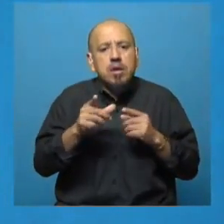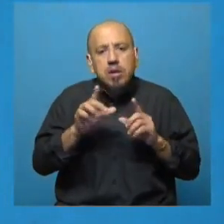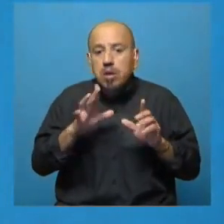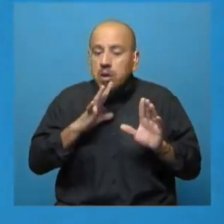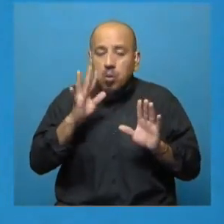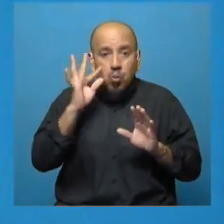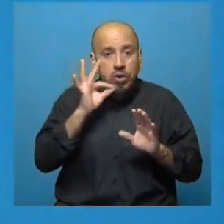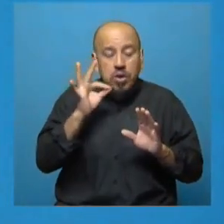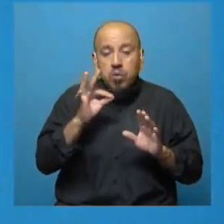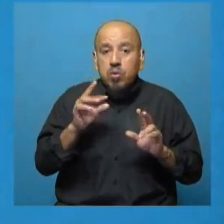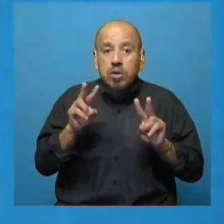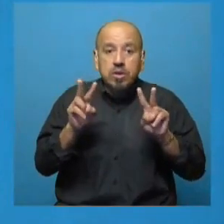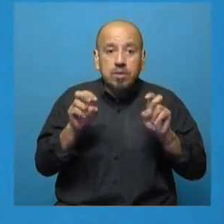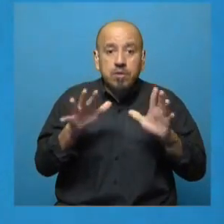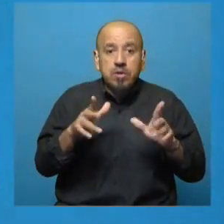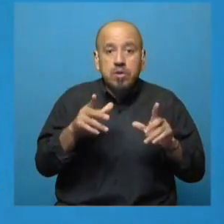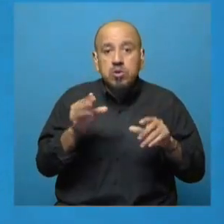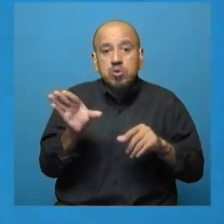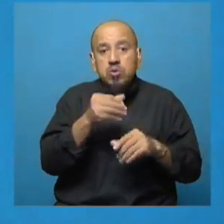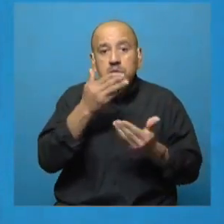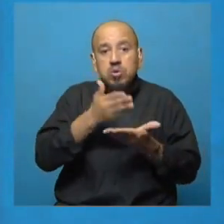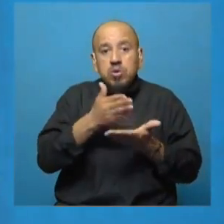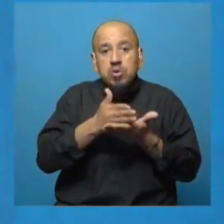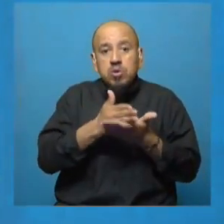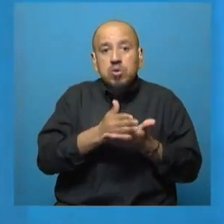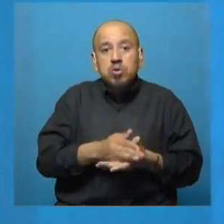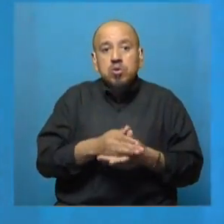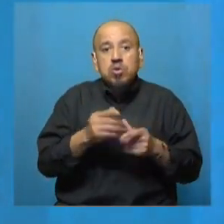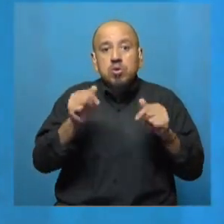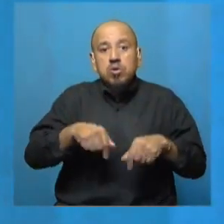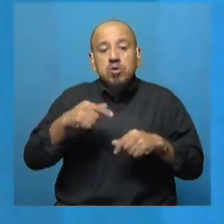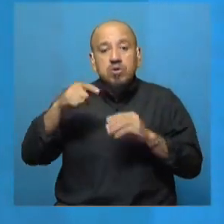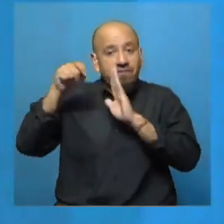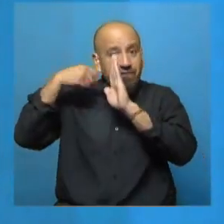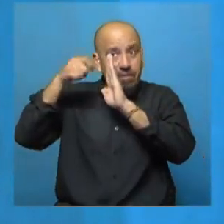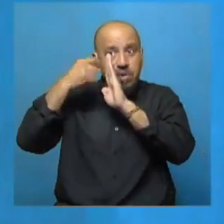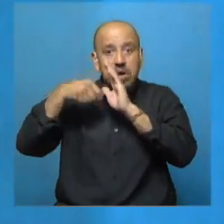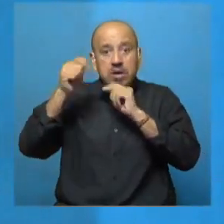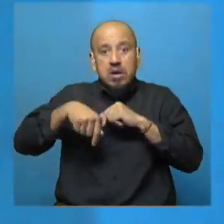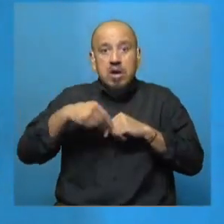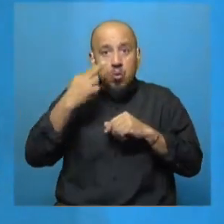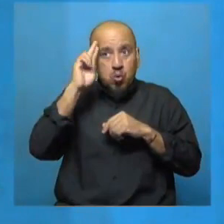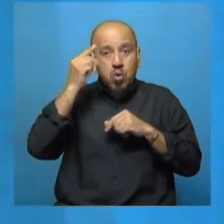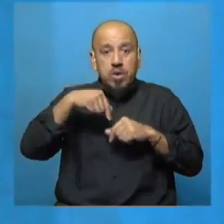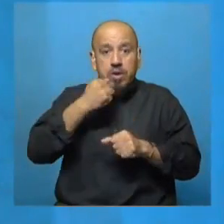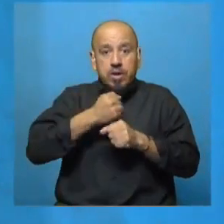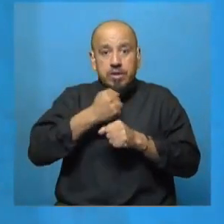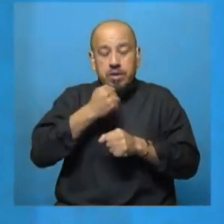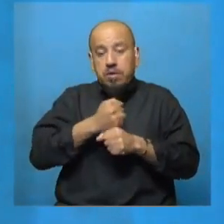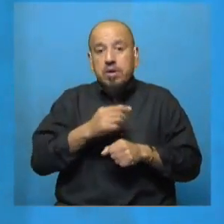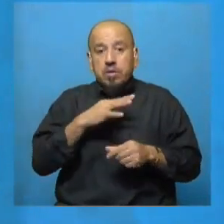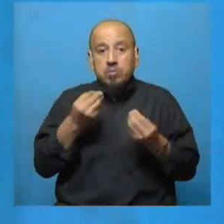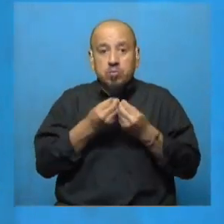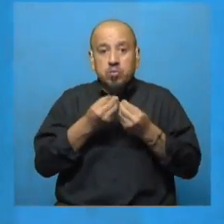ser cuidadosos por otro que es todas las colaboraciones la coproducciones lo que se viene a firmar acá eso está Genial porque a todos nuestros técnicos no solo los